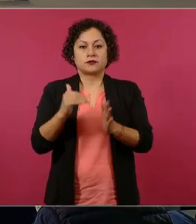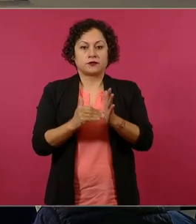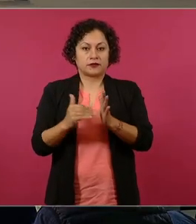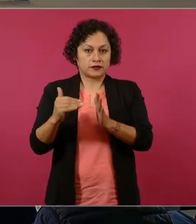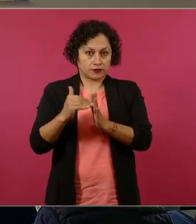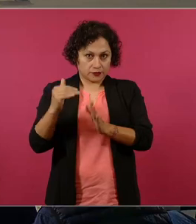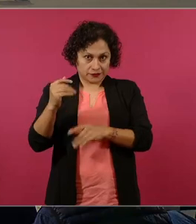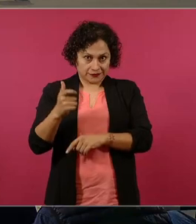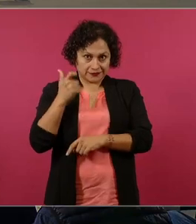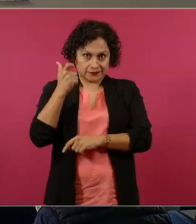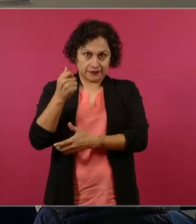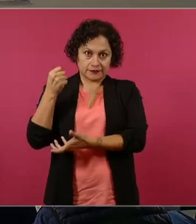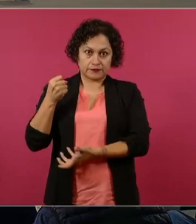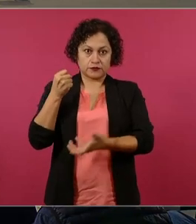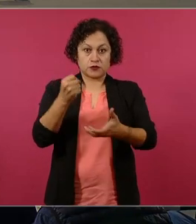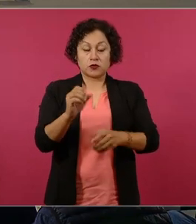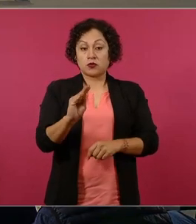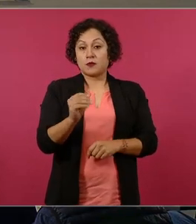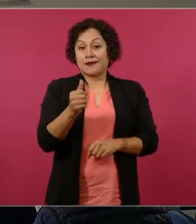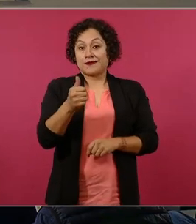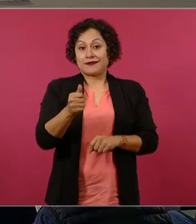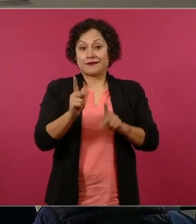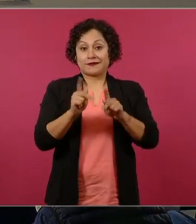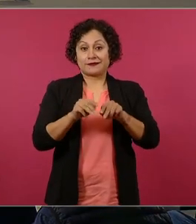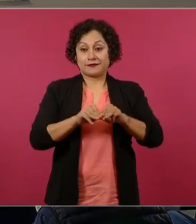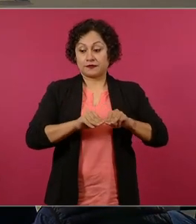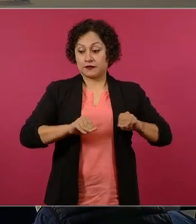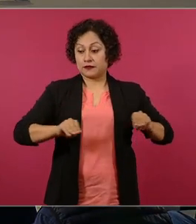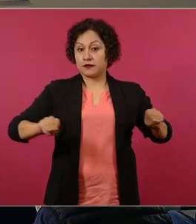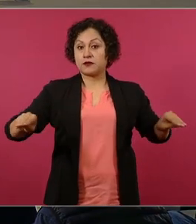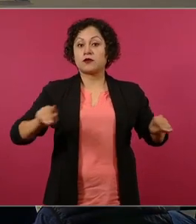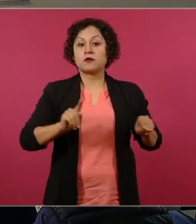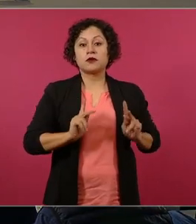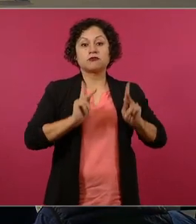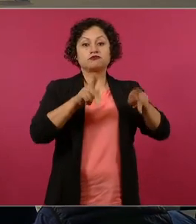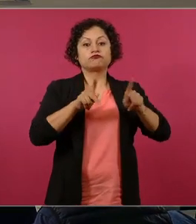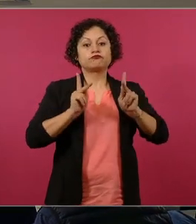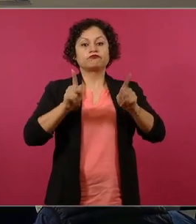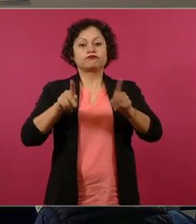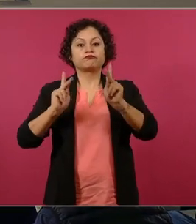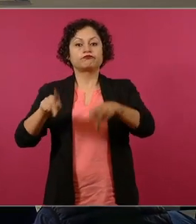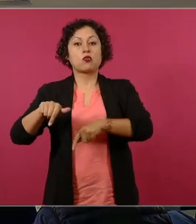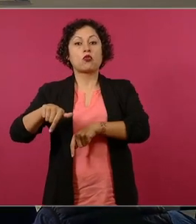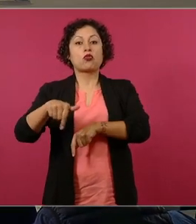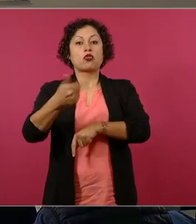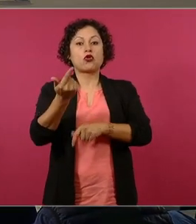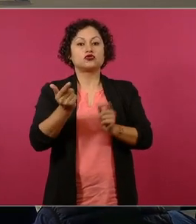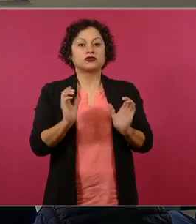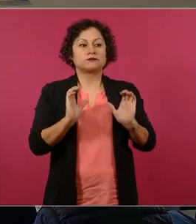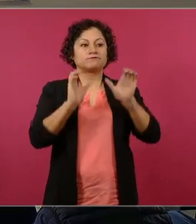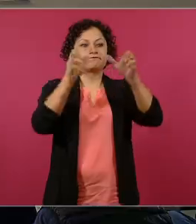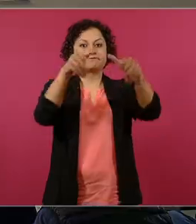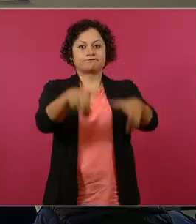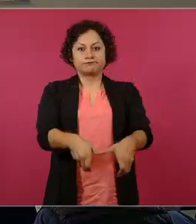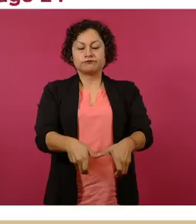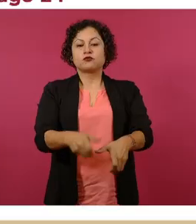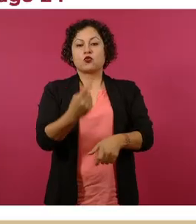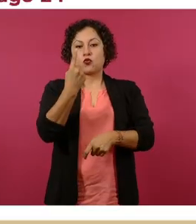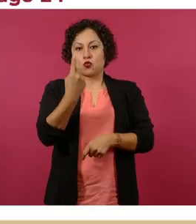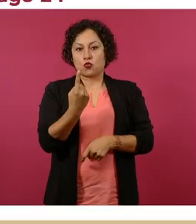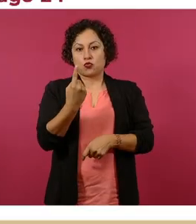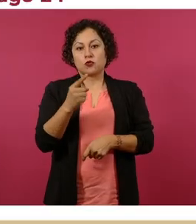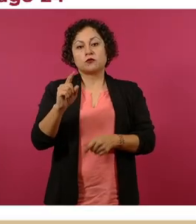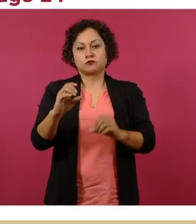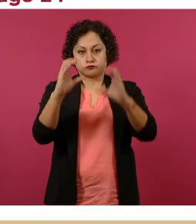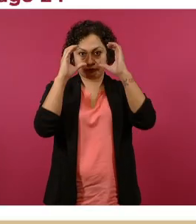96 km de longitud incluye 12 puentes y un viaducto y la ampliación de un túnel ahorita lleva un avance